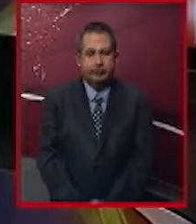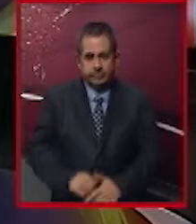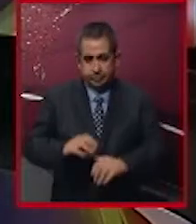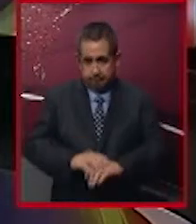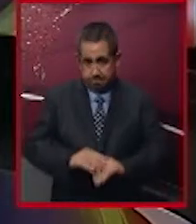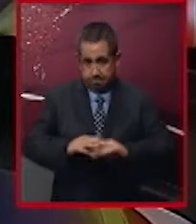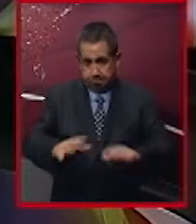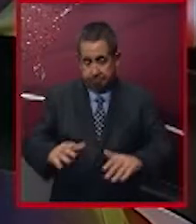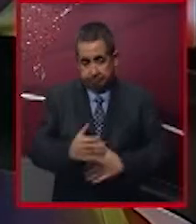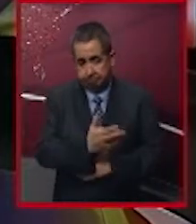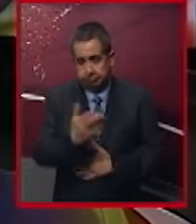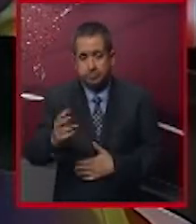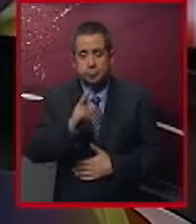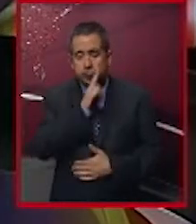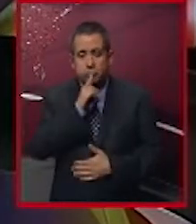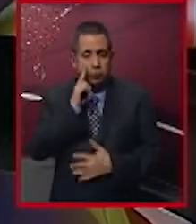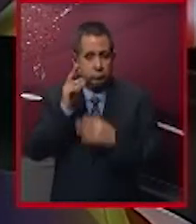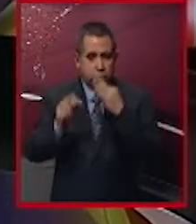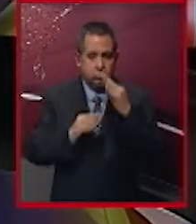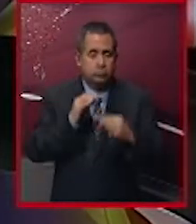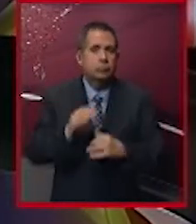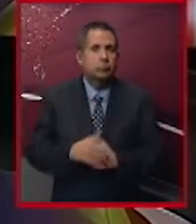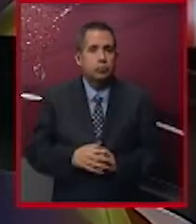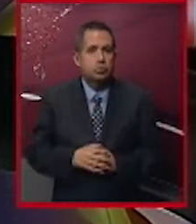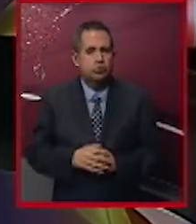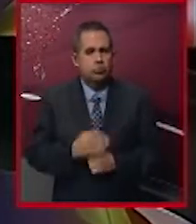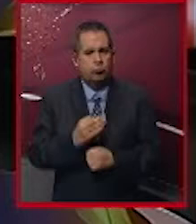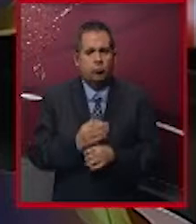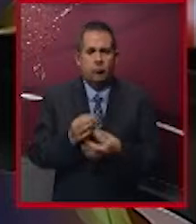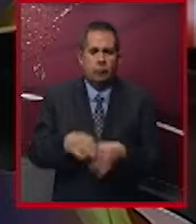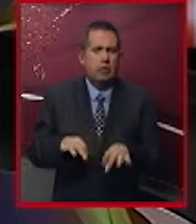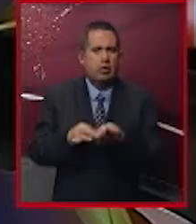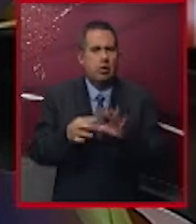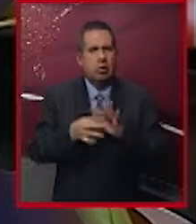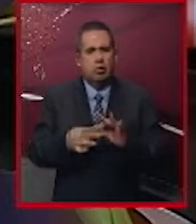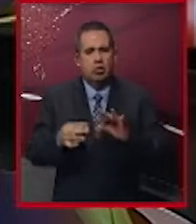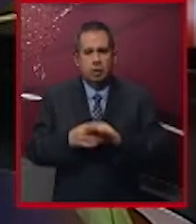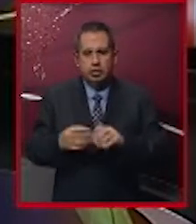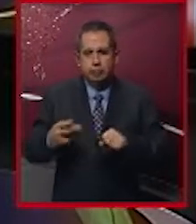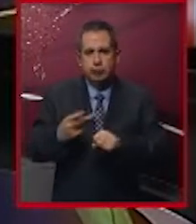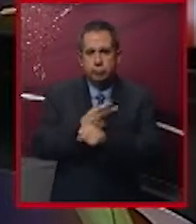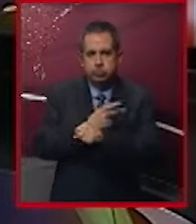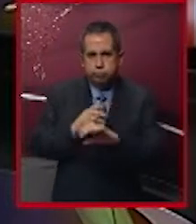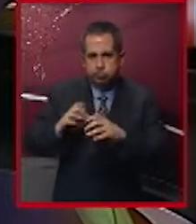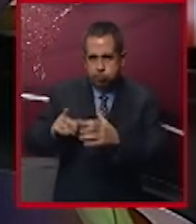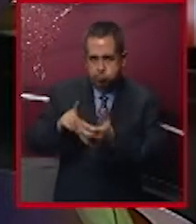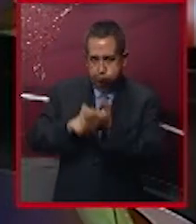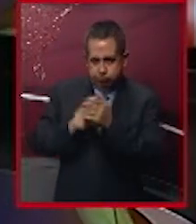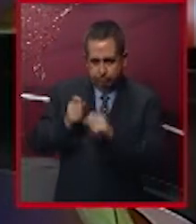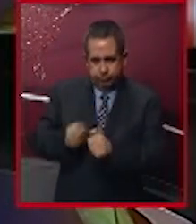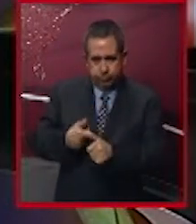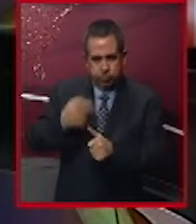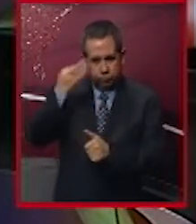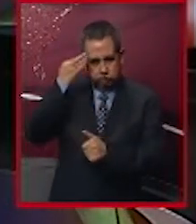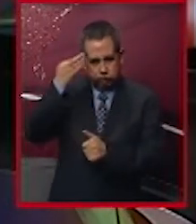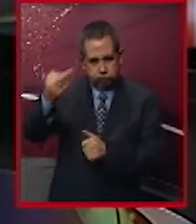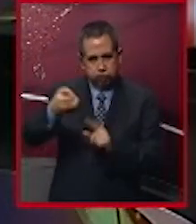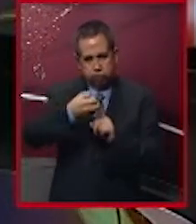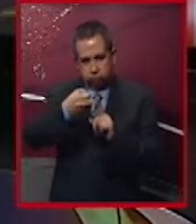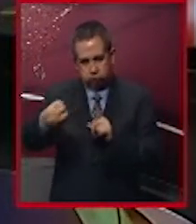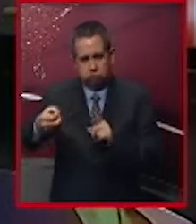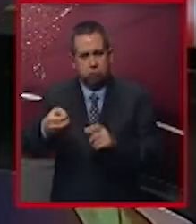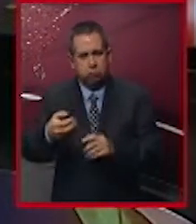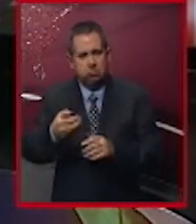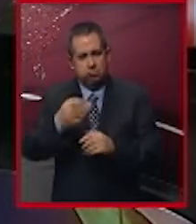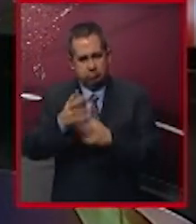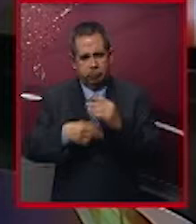Estamos de regreso con todos ustedes en Noticias del Congreso, en esta emisión especial sobre los trabajos realizados en el primer periodo ordinario de sesiones. Vamos